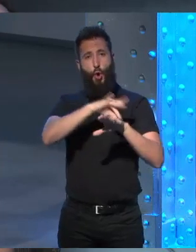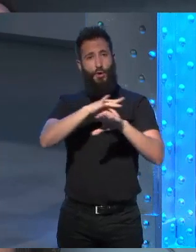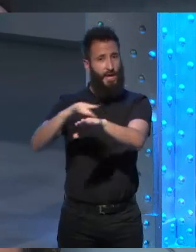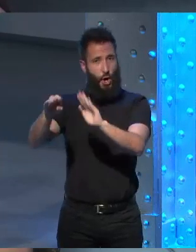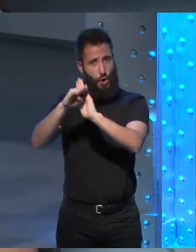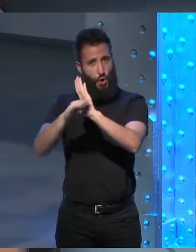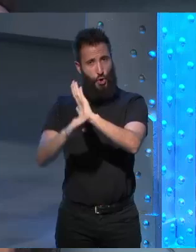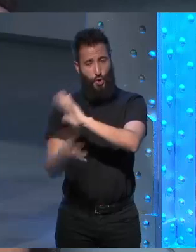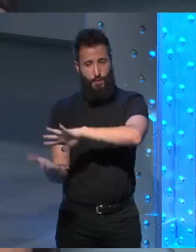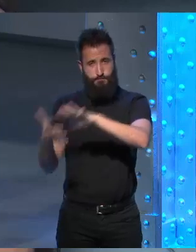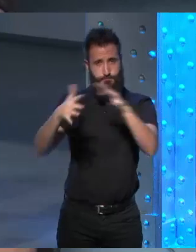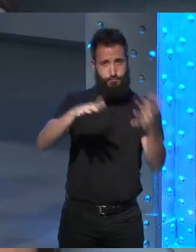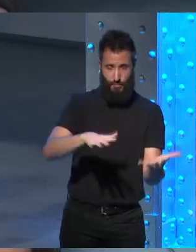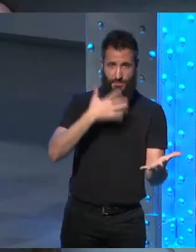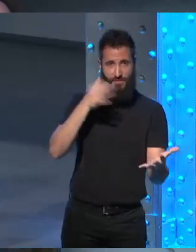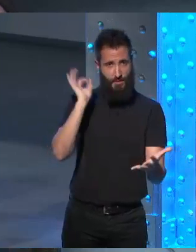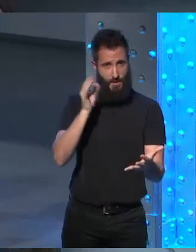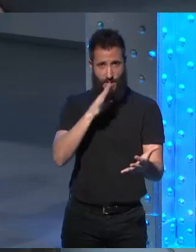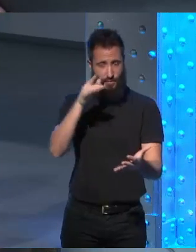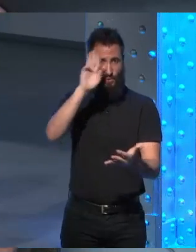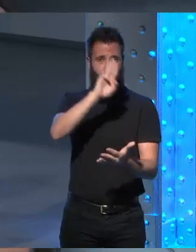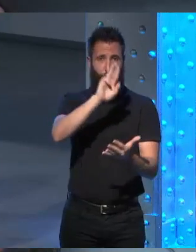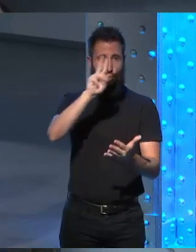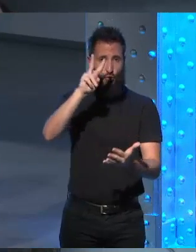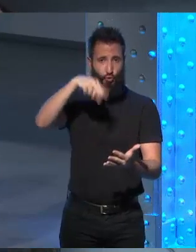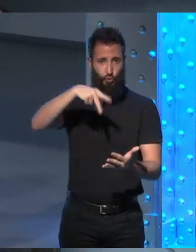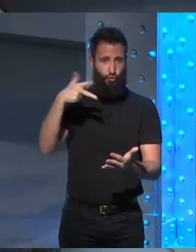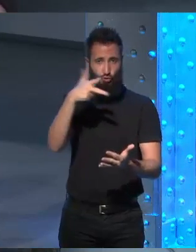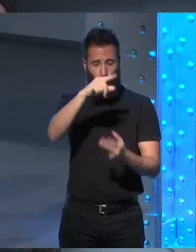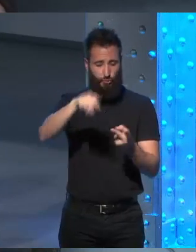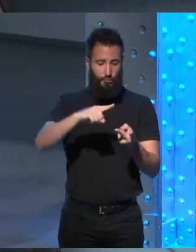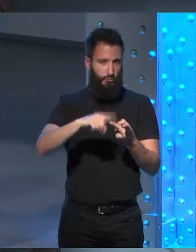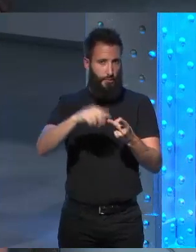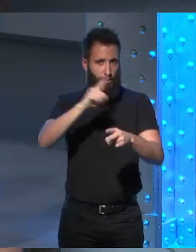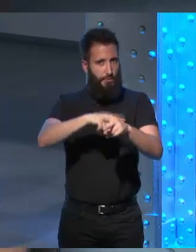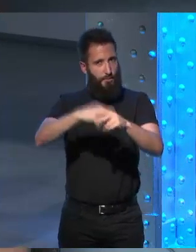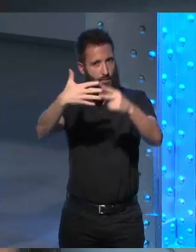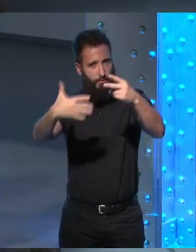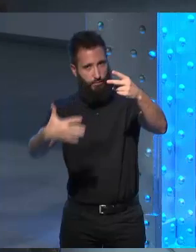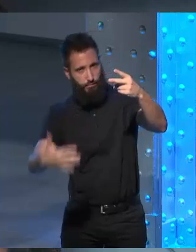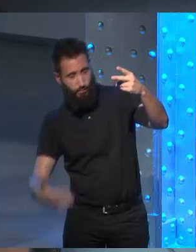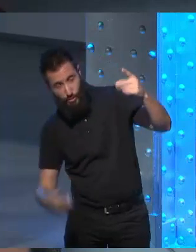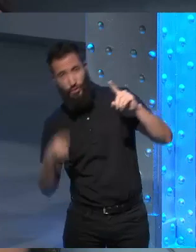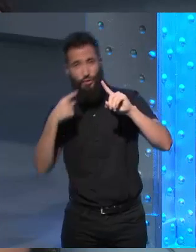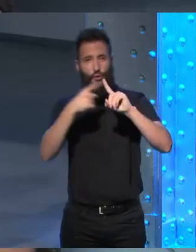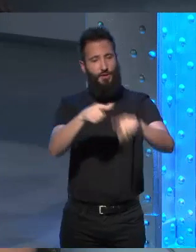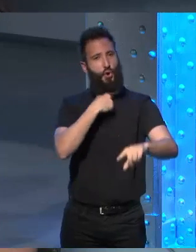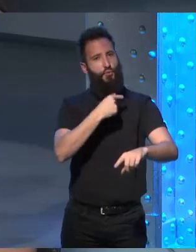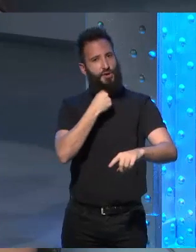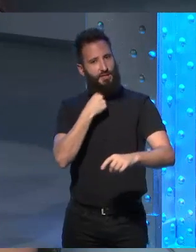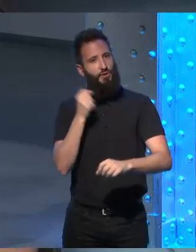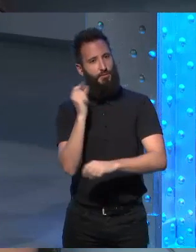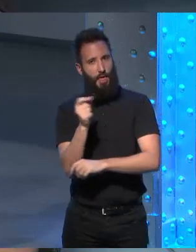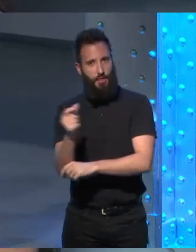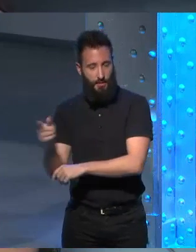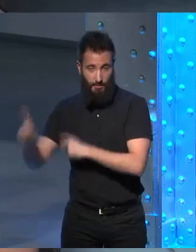que tiene que tener efectivamente pues lo que te comentaba antes, un punch, un running gag, un no sé qué, para que sea humorístico, que es al final lo que a